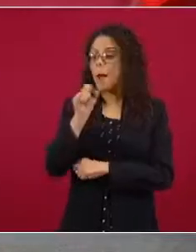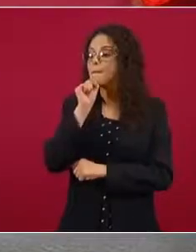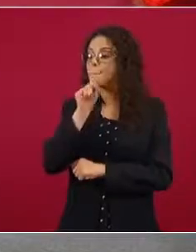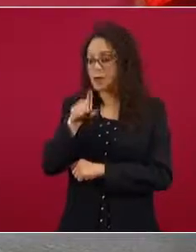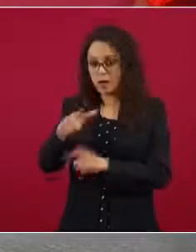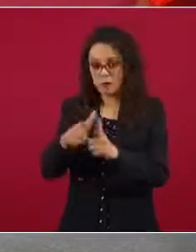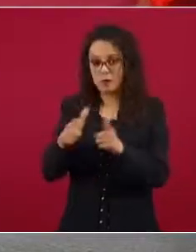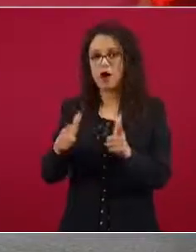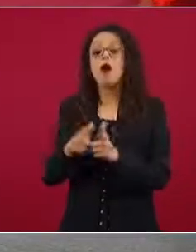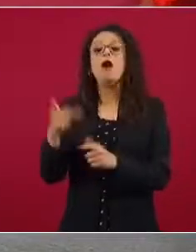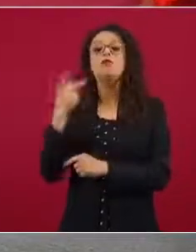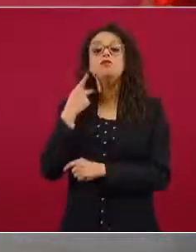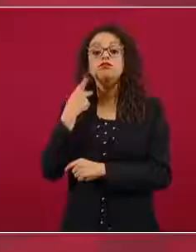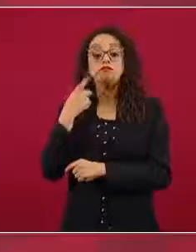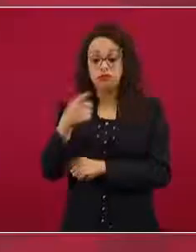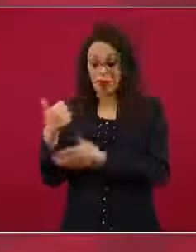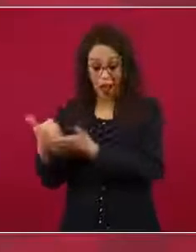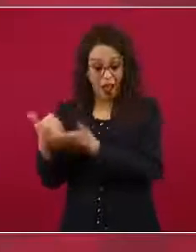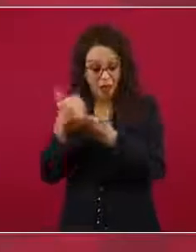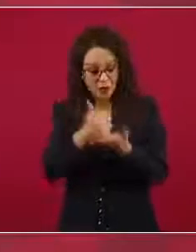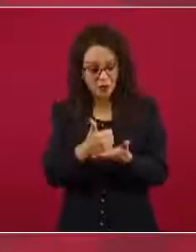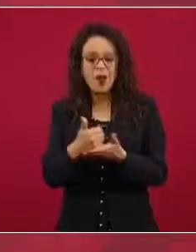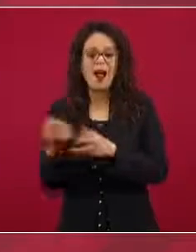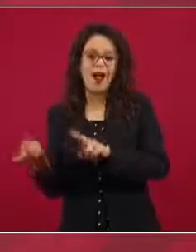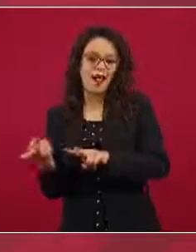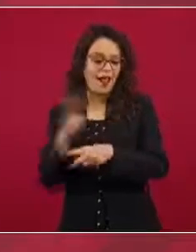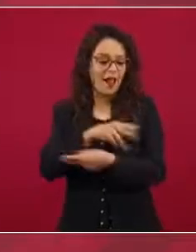¿Sí? Le devolvieron la mano.